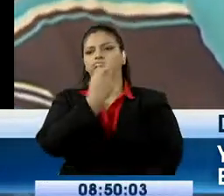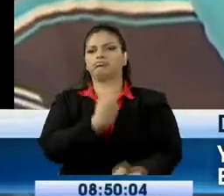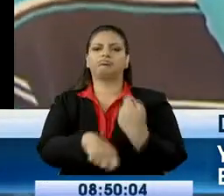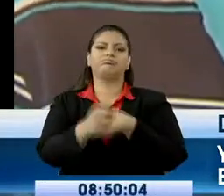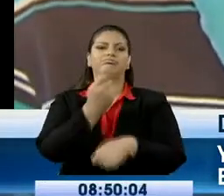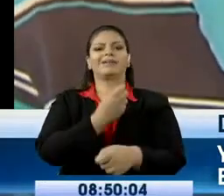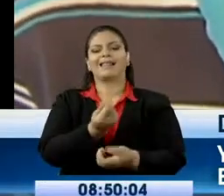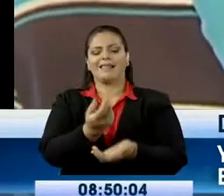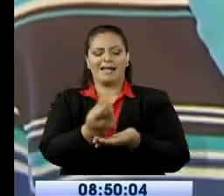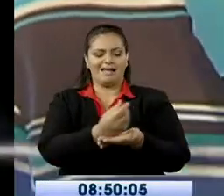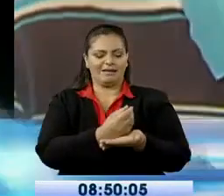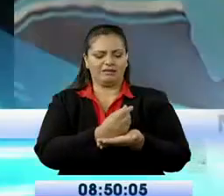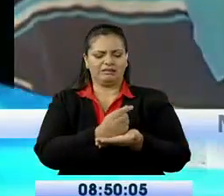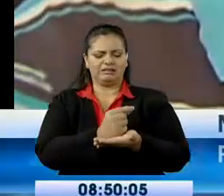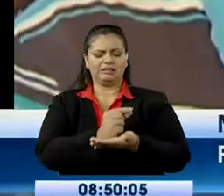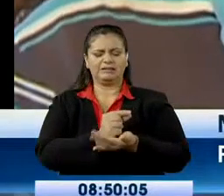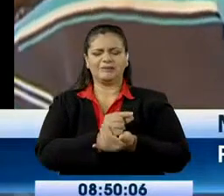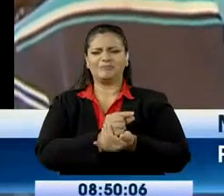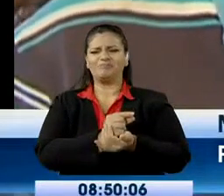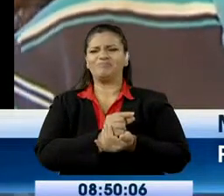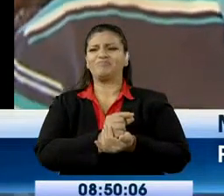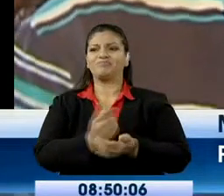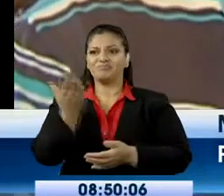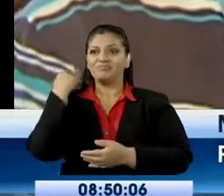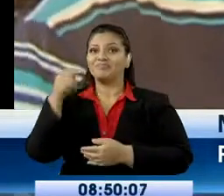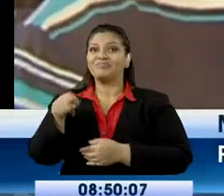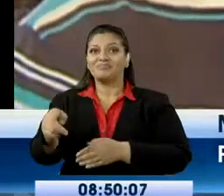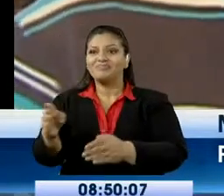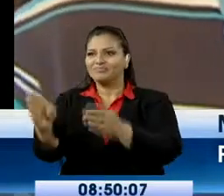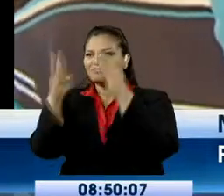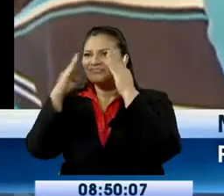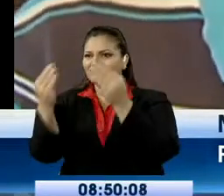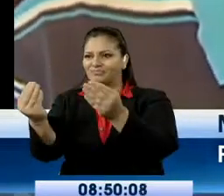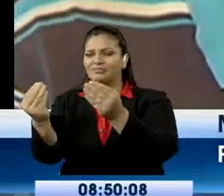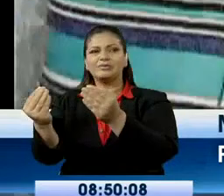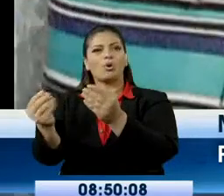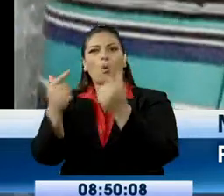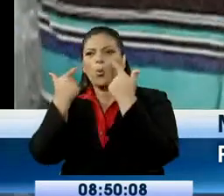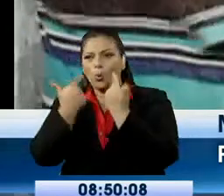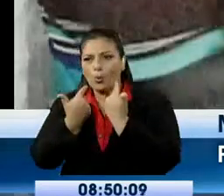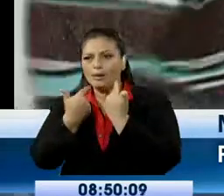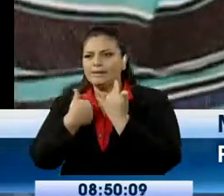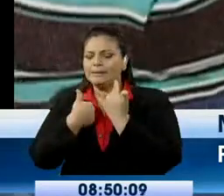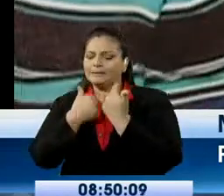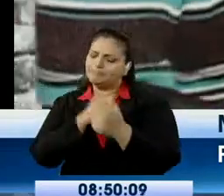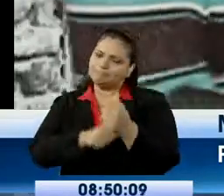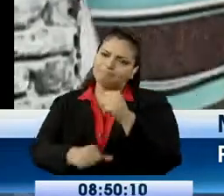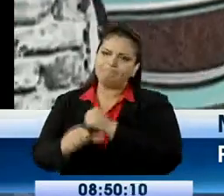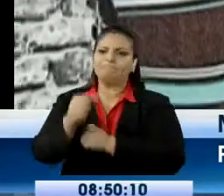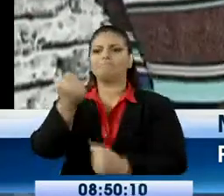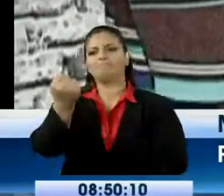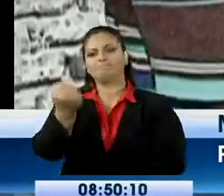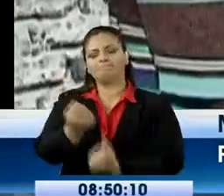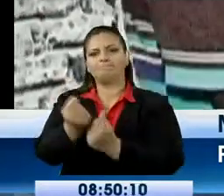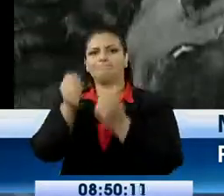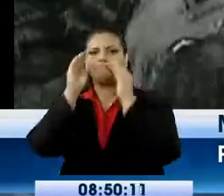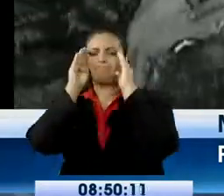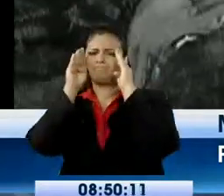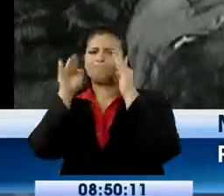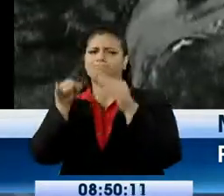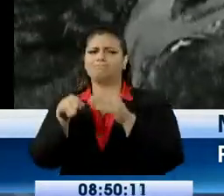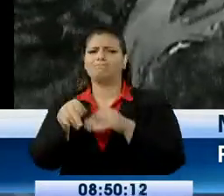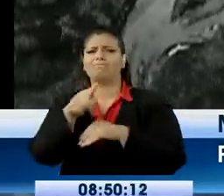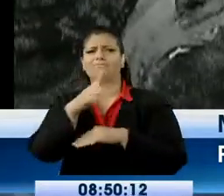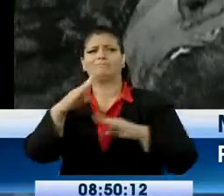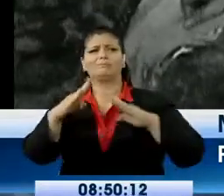ella han visto por mí, también tengo que apoyarla también a ella también. Encima habitan en una pequeña vivienda en